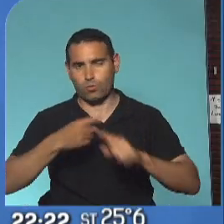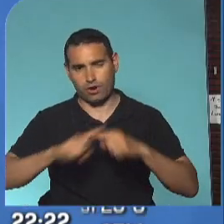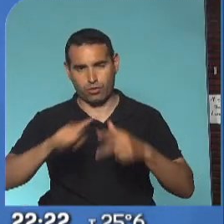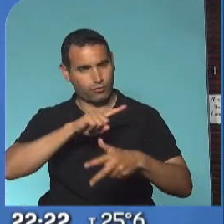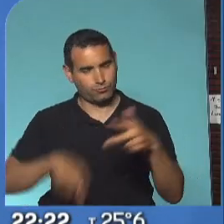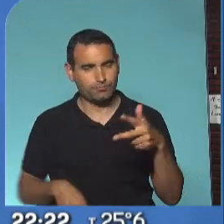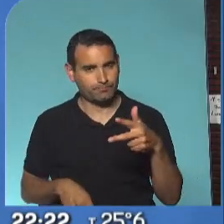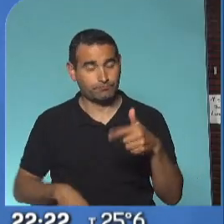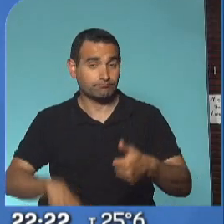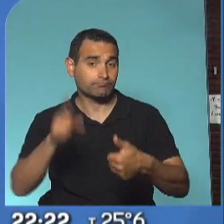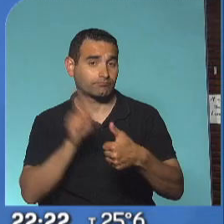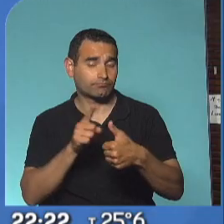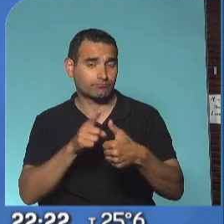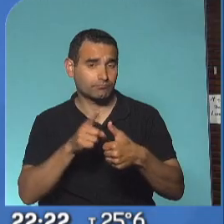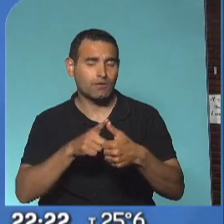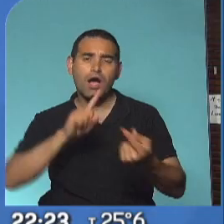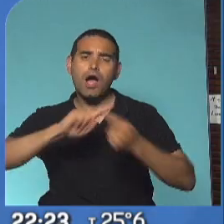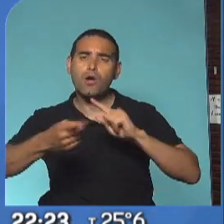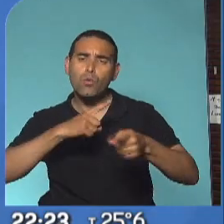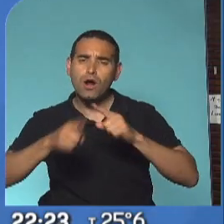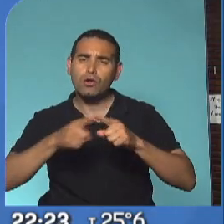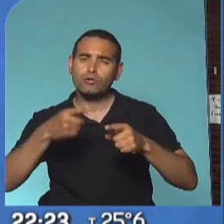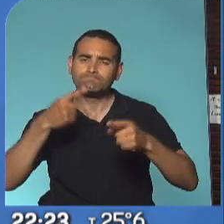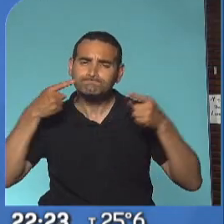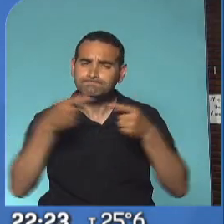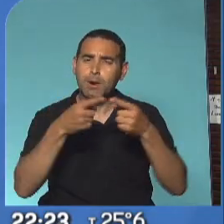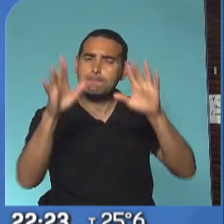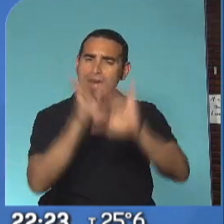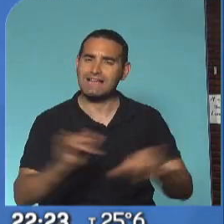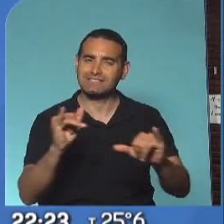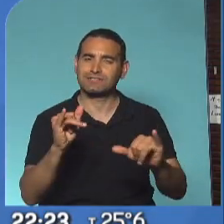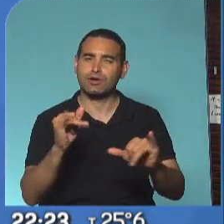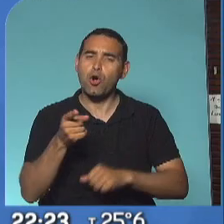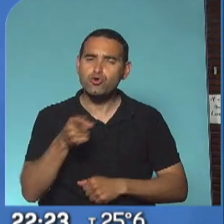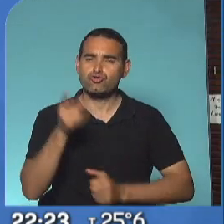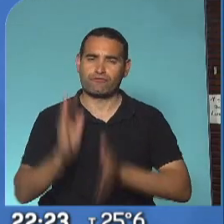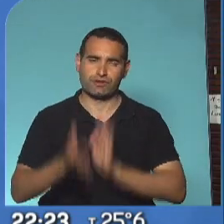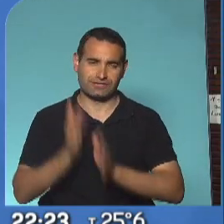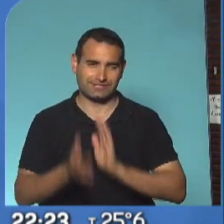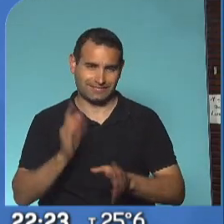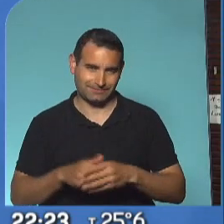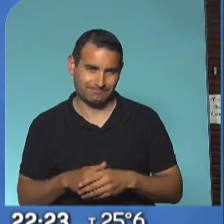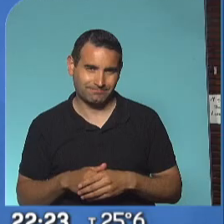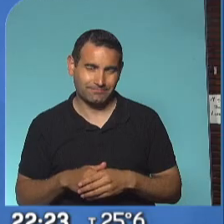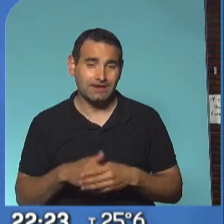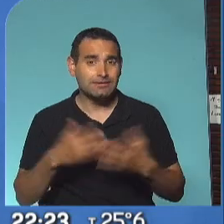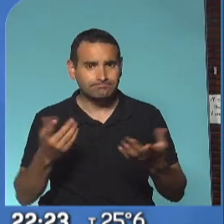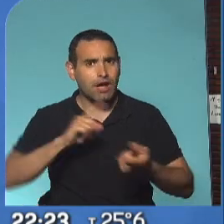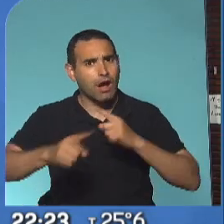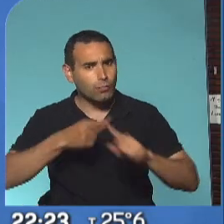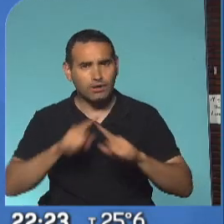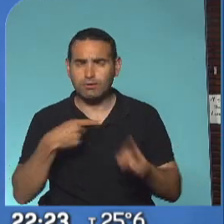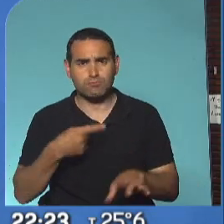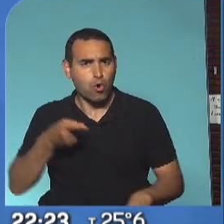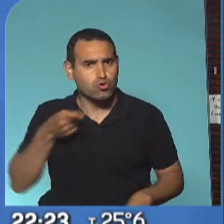nacionales. Primero, un acuerdo por la paz y contra la violencia, que nos permita condenar en